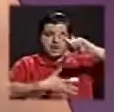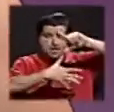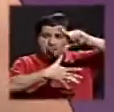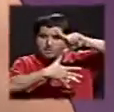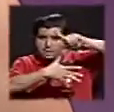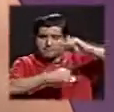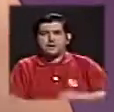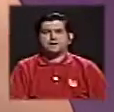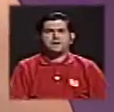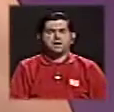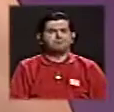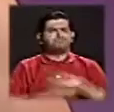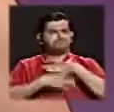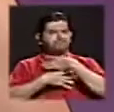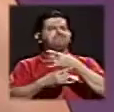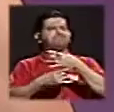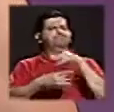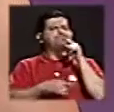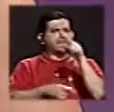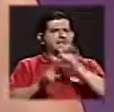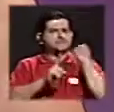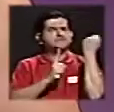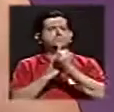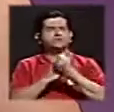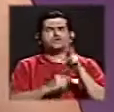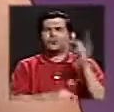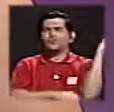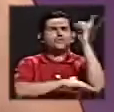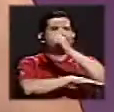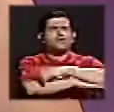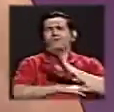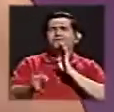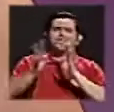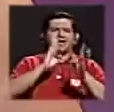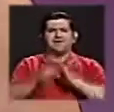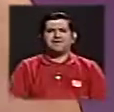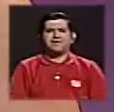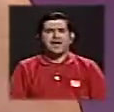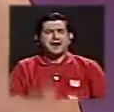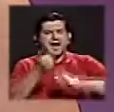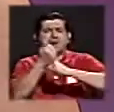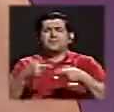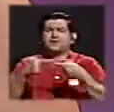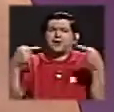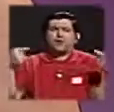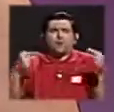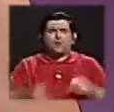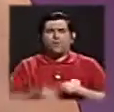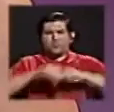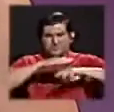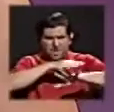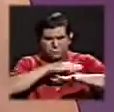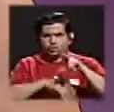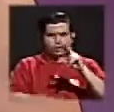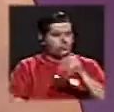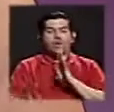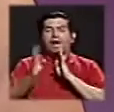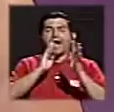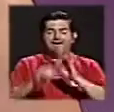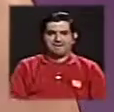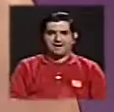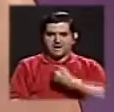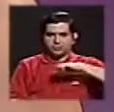Latina, nos llama la atención sobre eso. Y no es un día para que hablemos de si estamos a favor o en contra del aborto, es un día para que hablemos